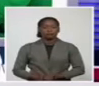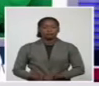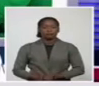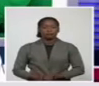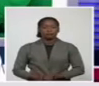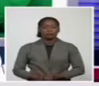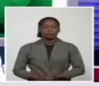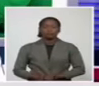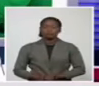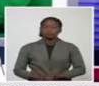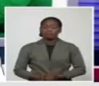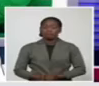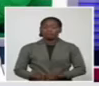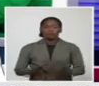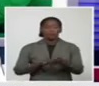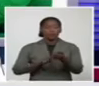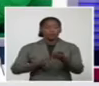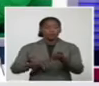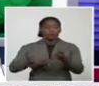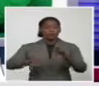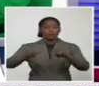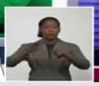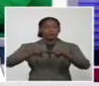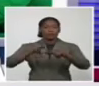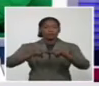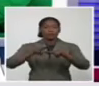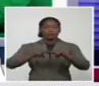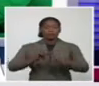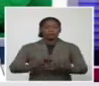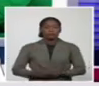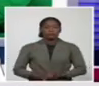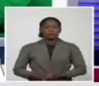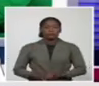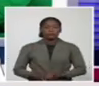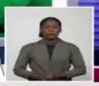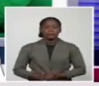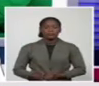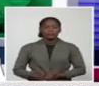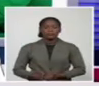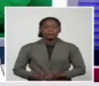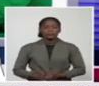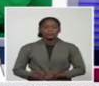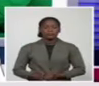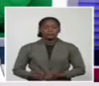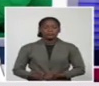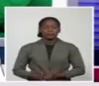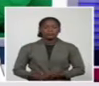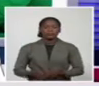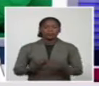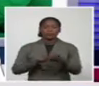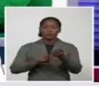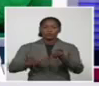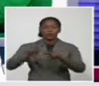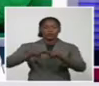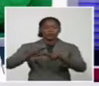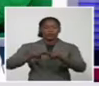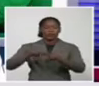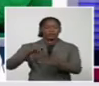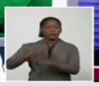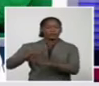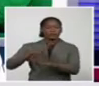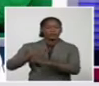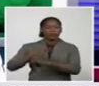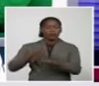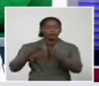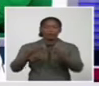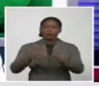la provincia de La Habana, con la tasa, la provincia de La Habana, de Santiago de Cuba y de Granma,